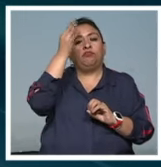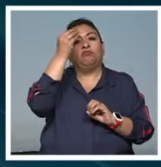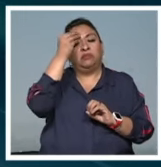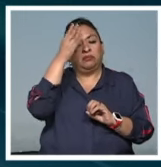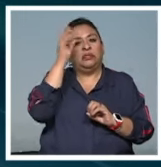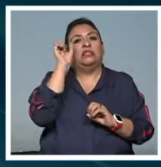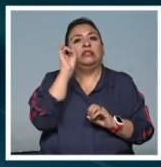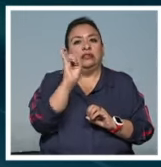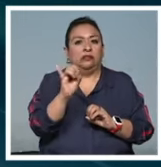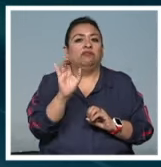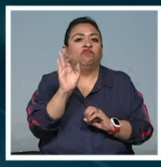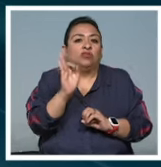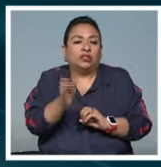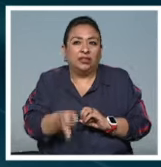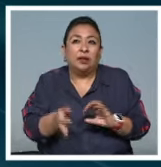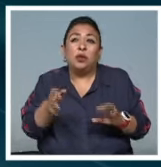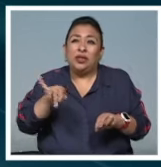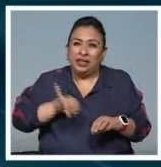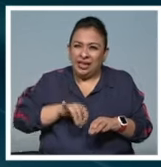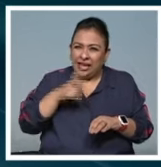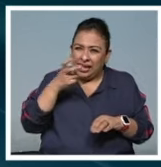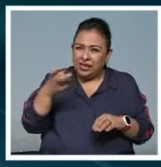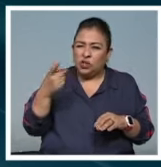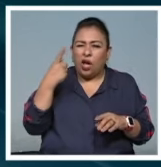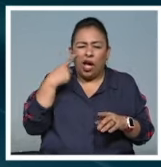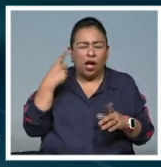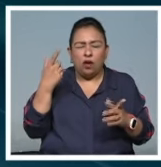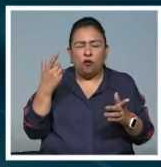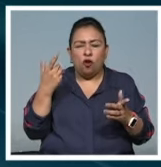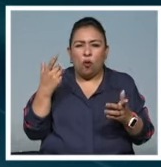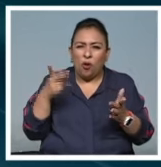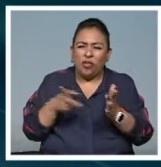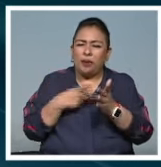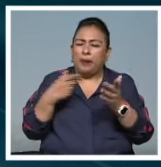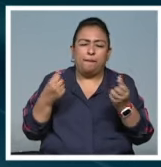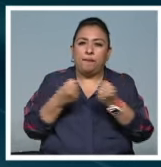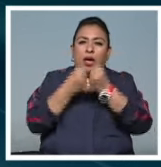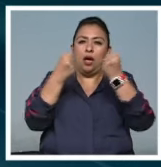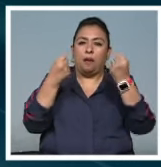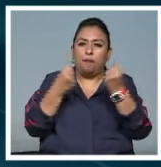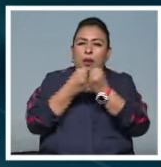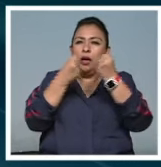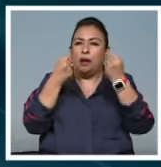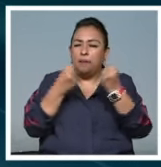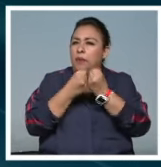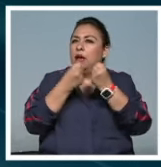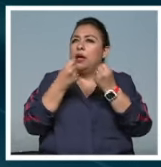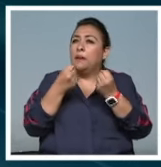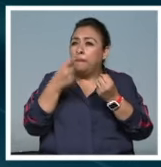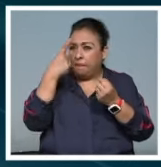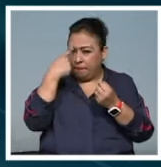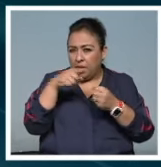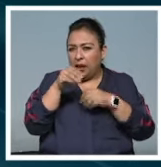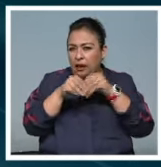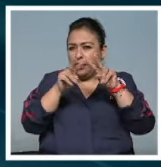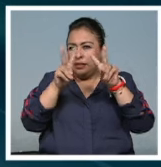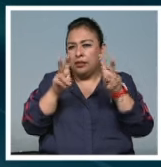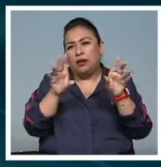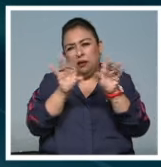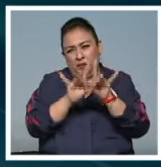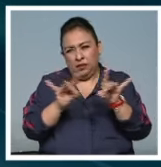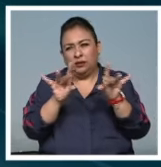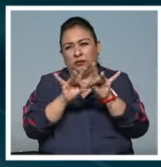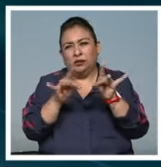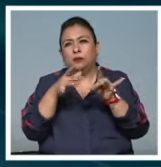¿no? Entonces es interesante porque hay una confrontación constantemente del elenco en sí para desarrollar el tema, ¿no? Que